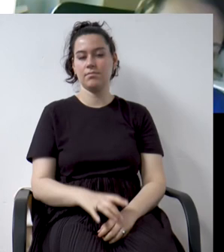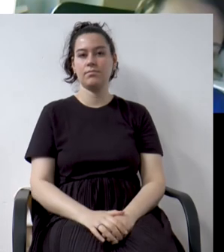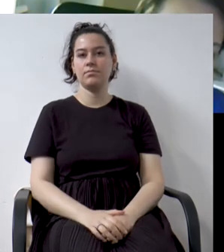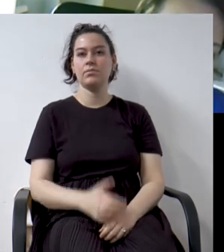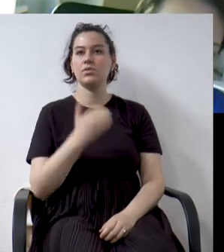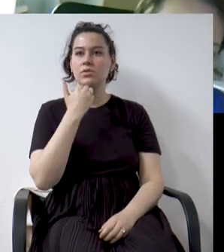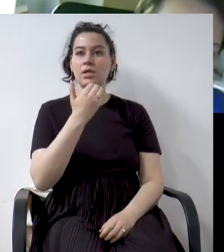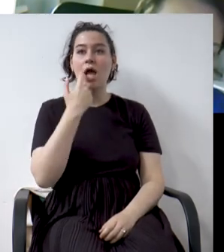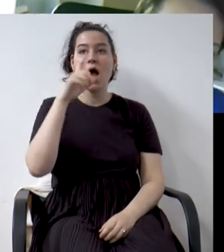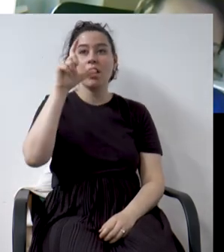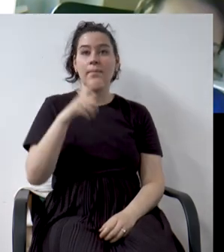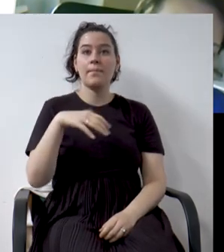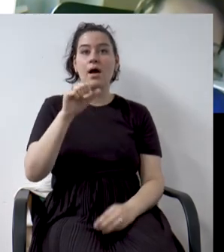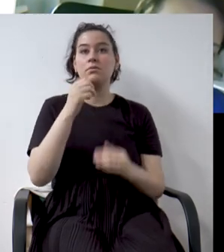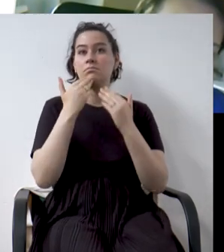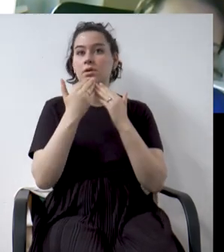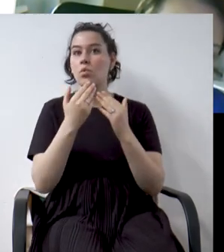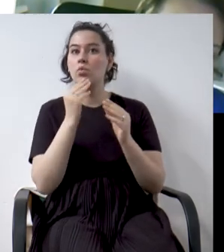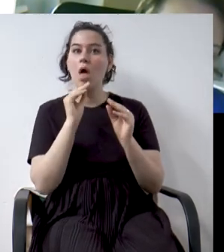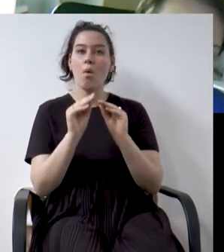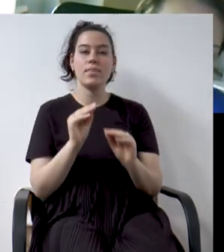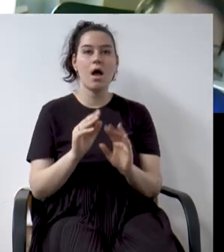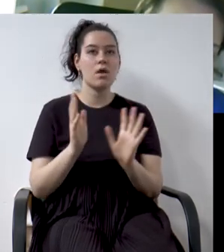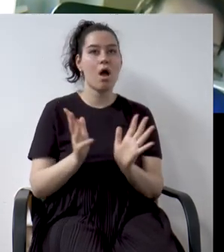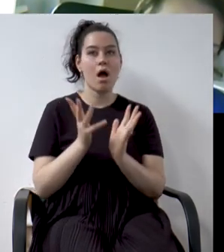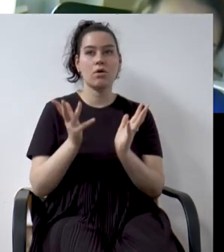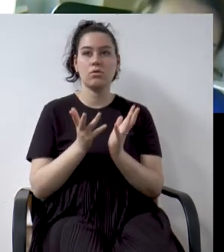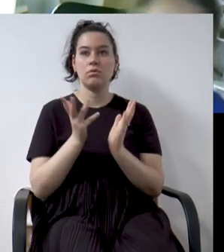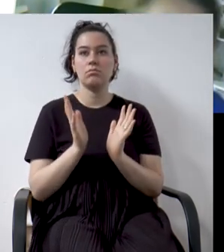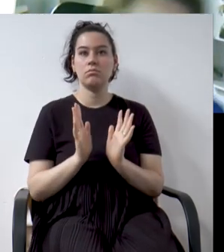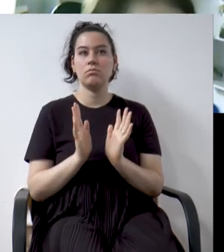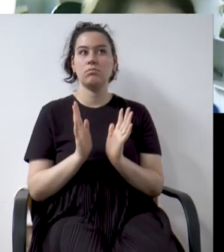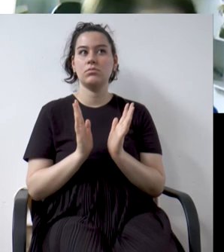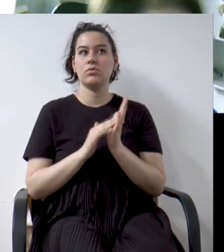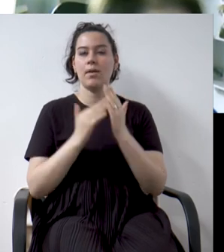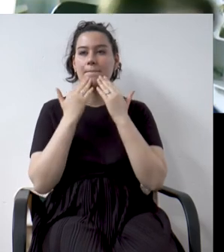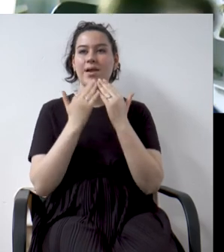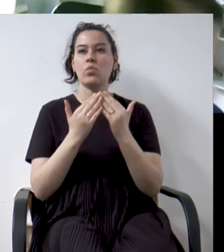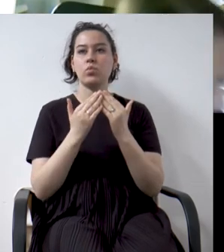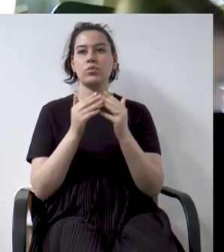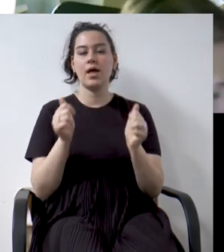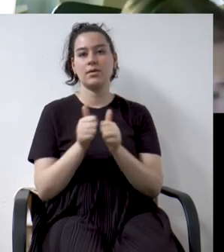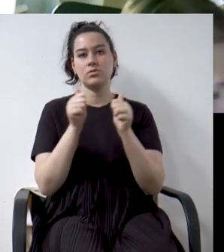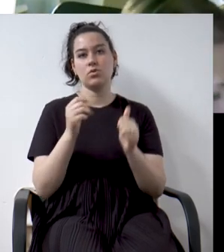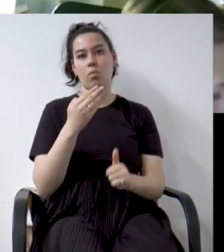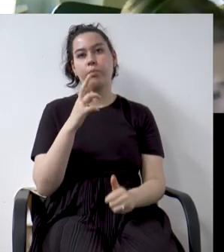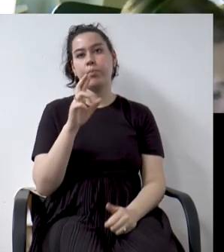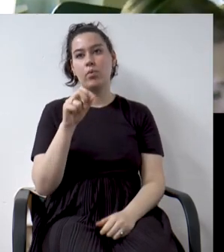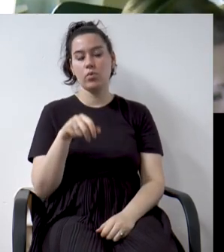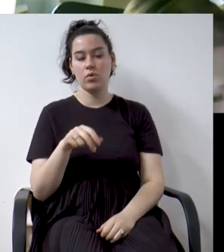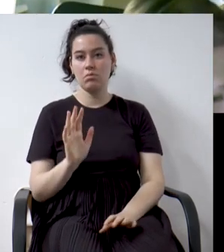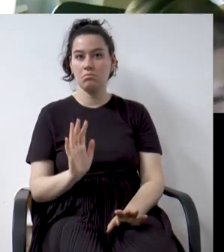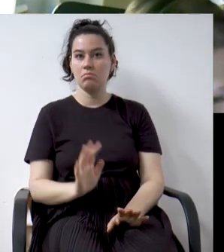No sé si alguien quiere hacer algún comentario o algo de la pregunta que acercaba Bruno, si